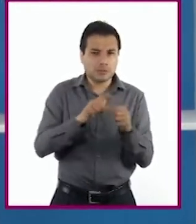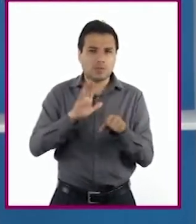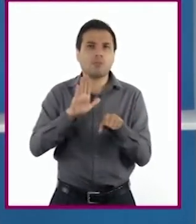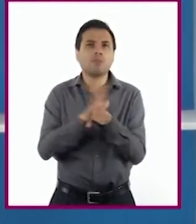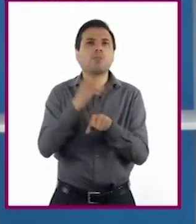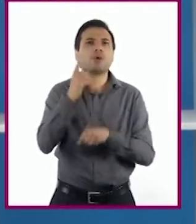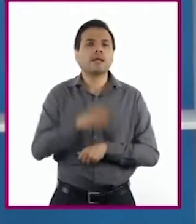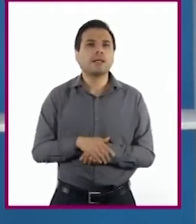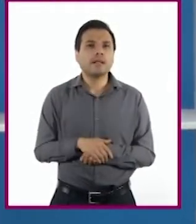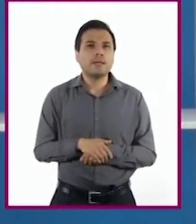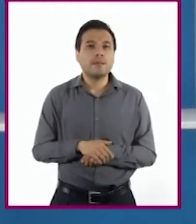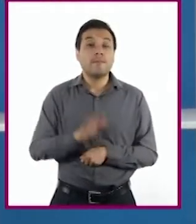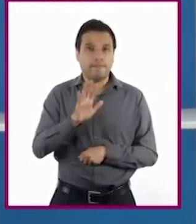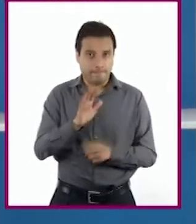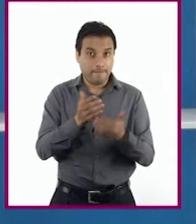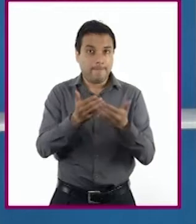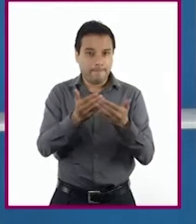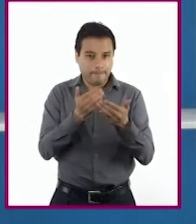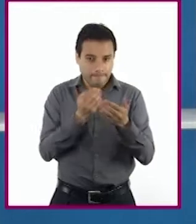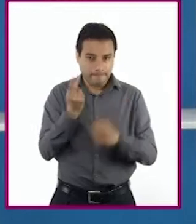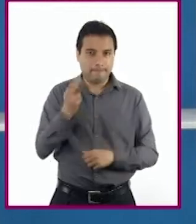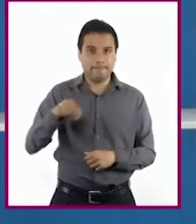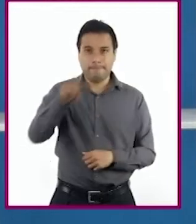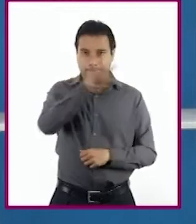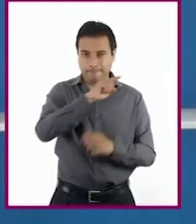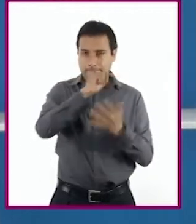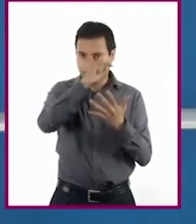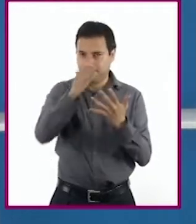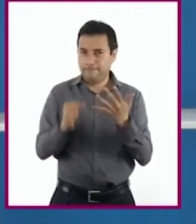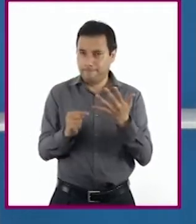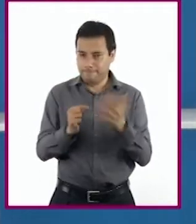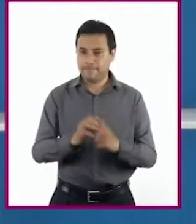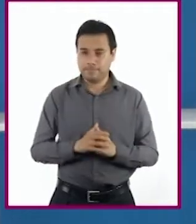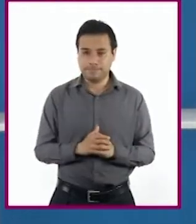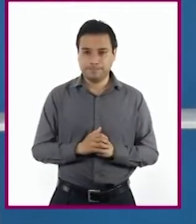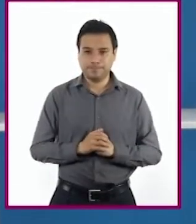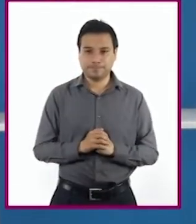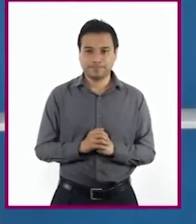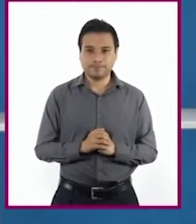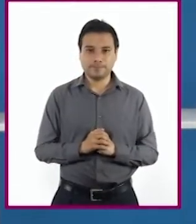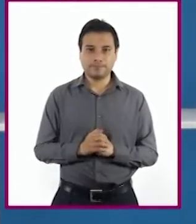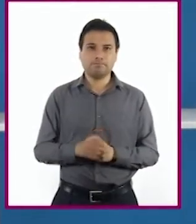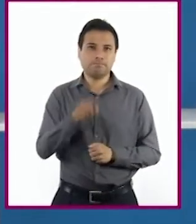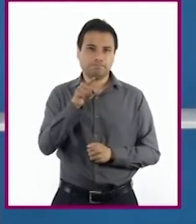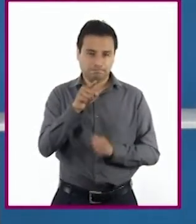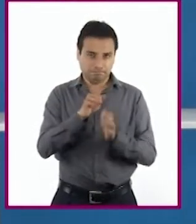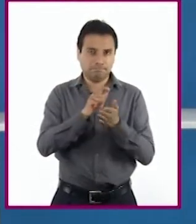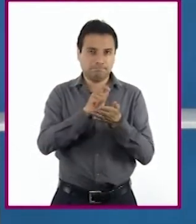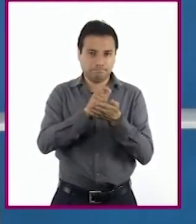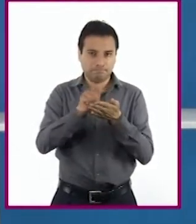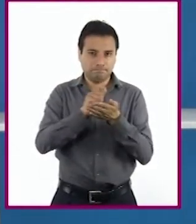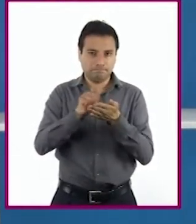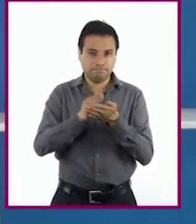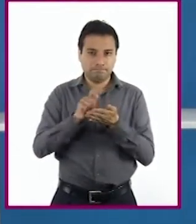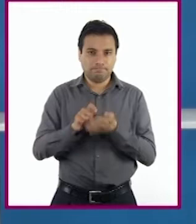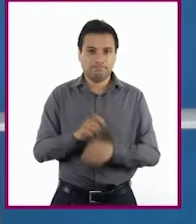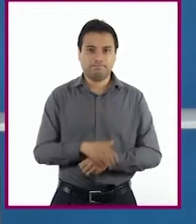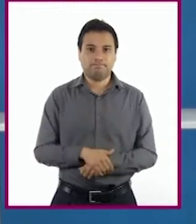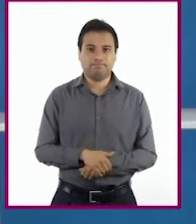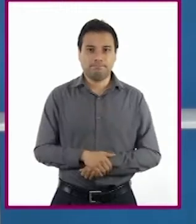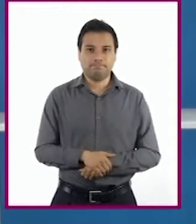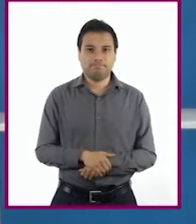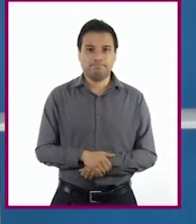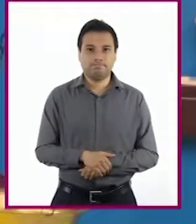debemos prepararnos. Es importante tener a la mano los materiales que les permitan tomar nota de las ideas y conceptos que